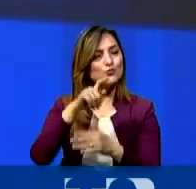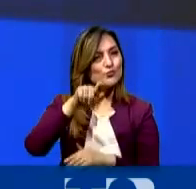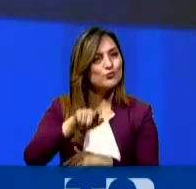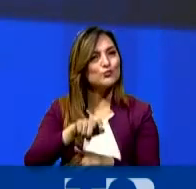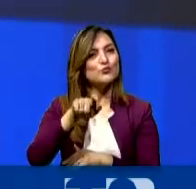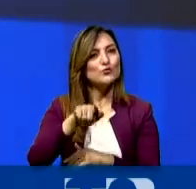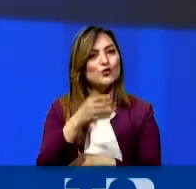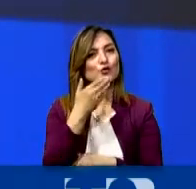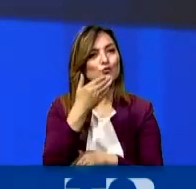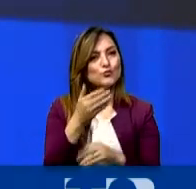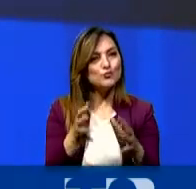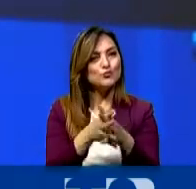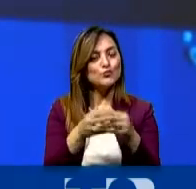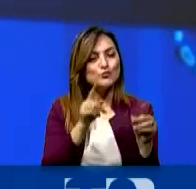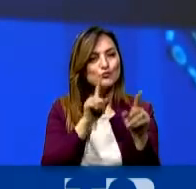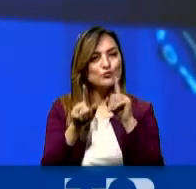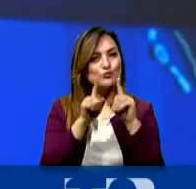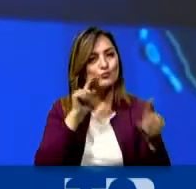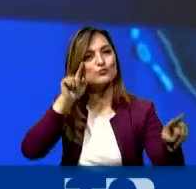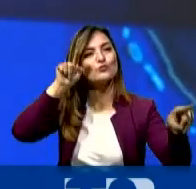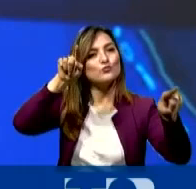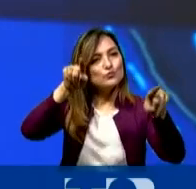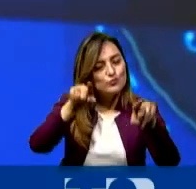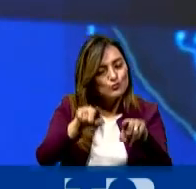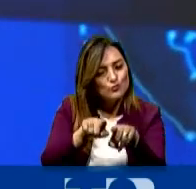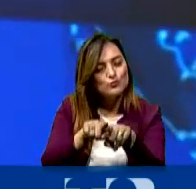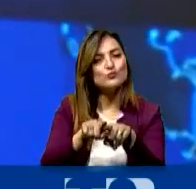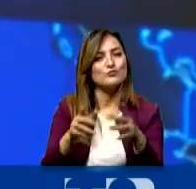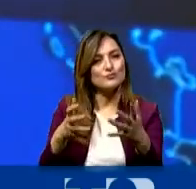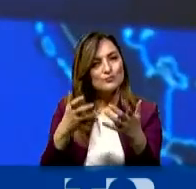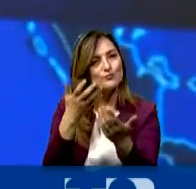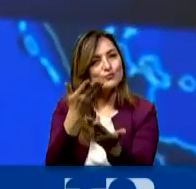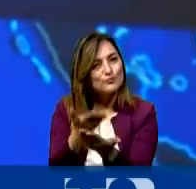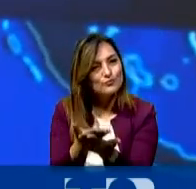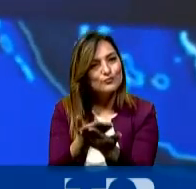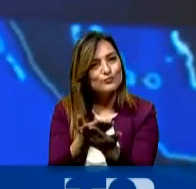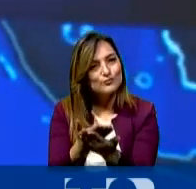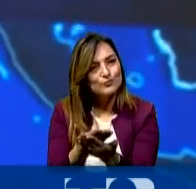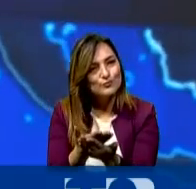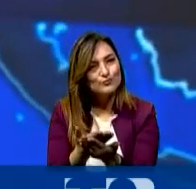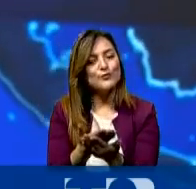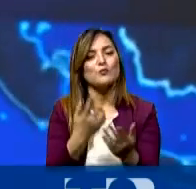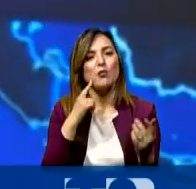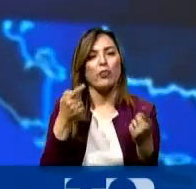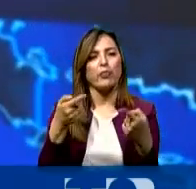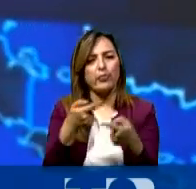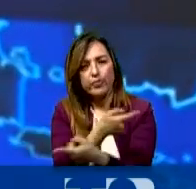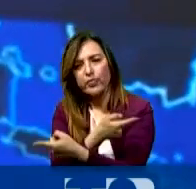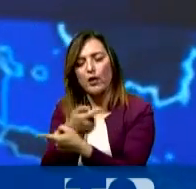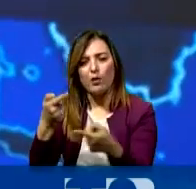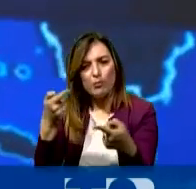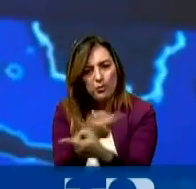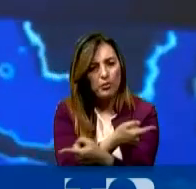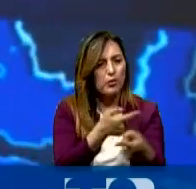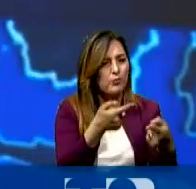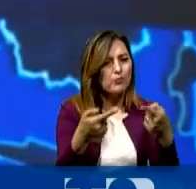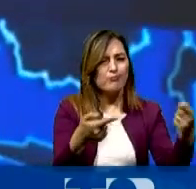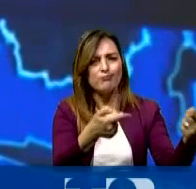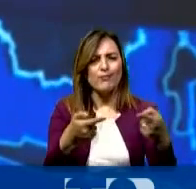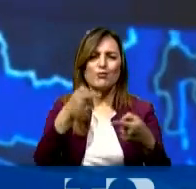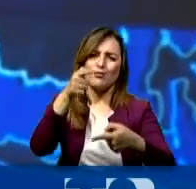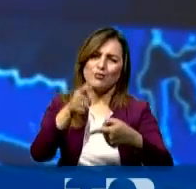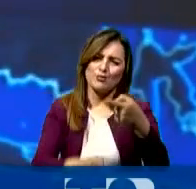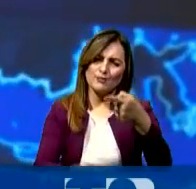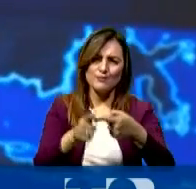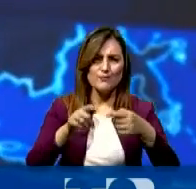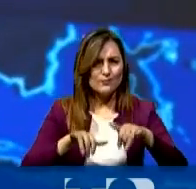encontrar puntos de acuerdos no podemos vivir en el desencuentro no podemos vivir enfrentamientos no podemos vivir